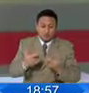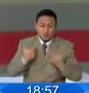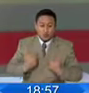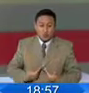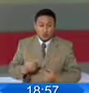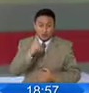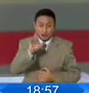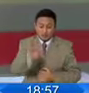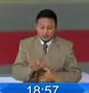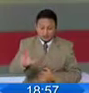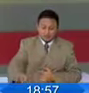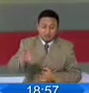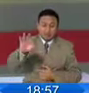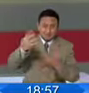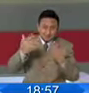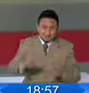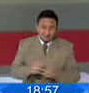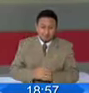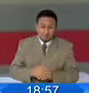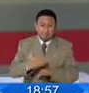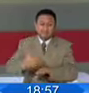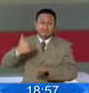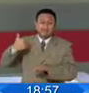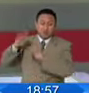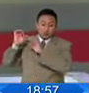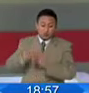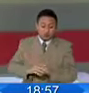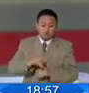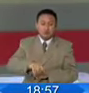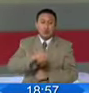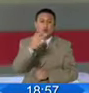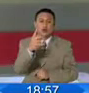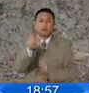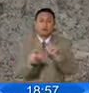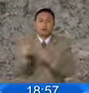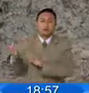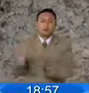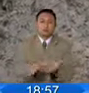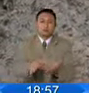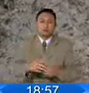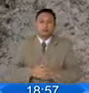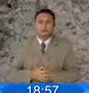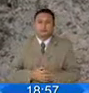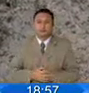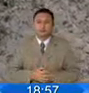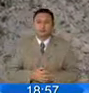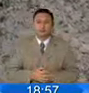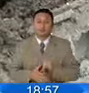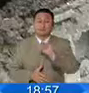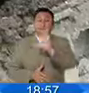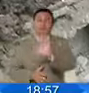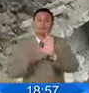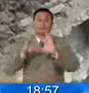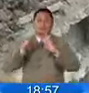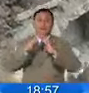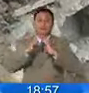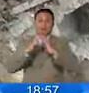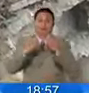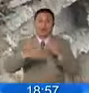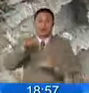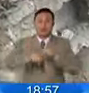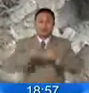una persona desaparecida tras el deslave que dejó 4 fallecidos. 5 viviendas fueron afectadas por el